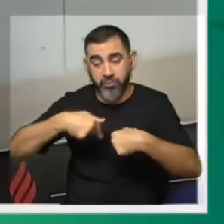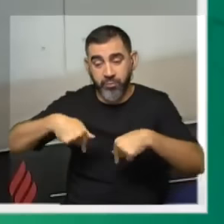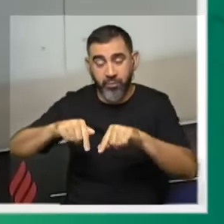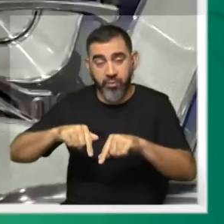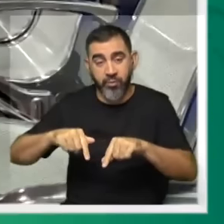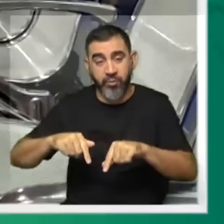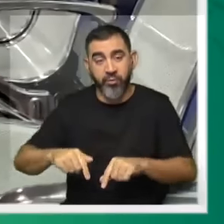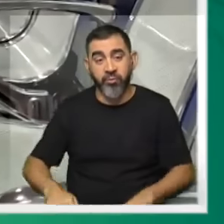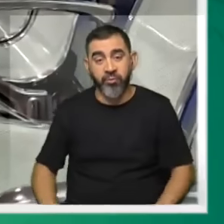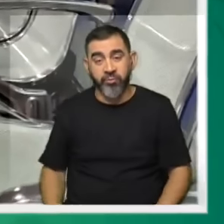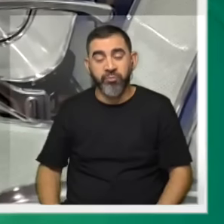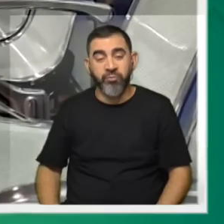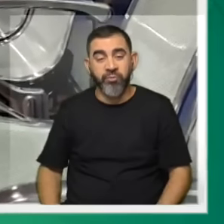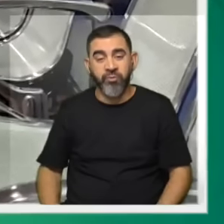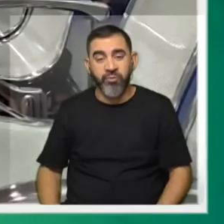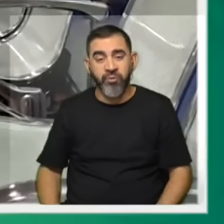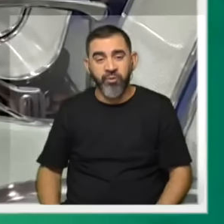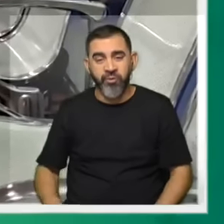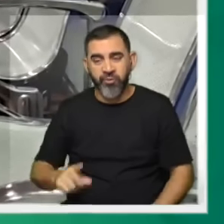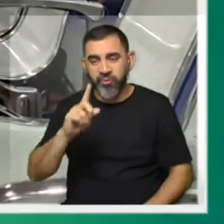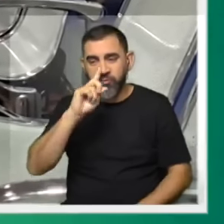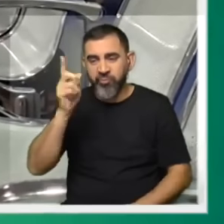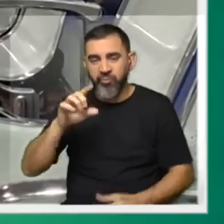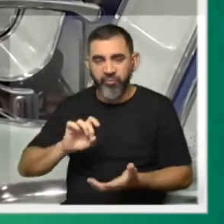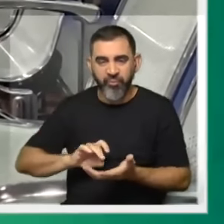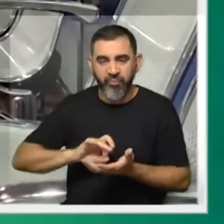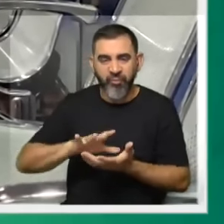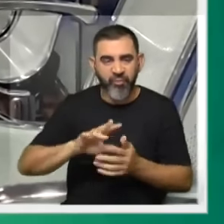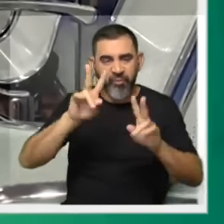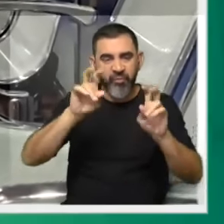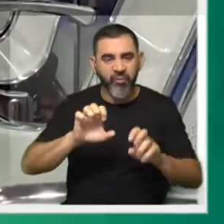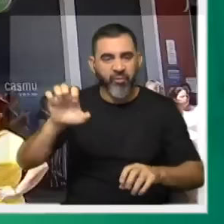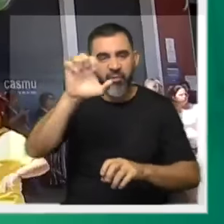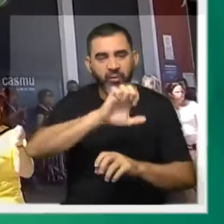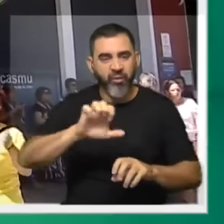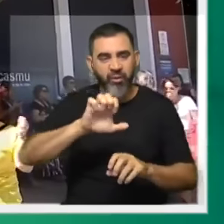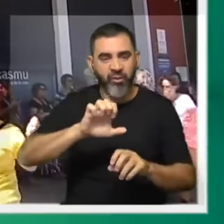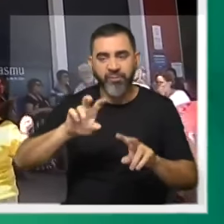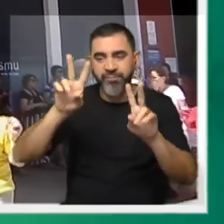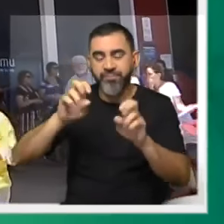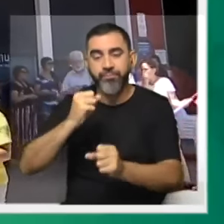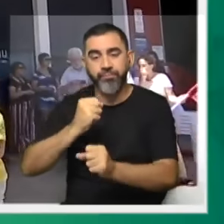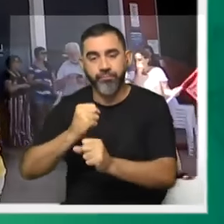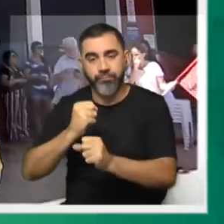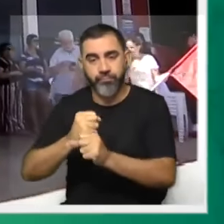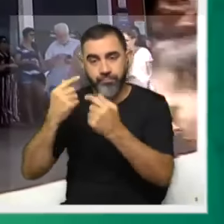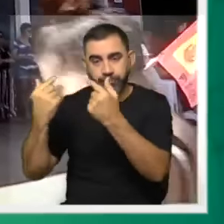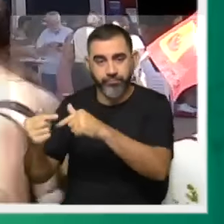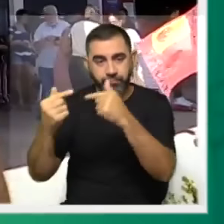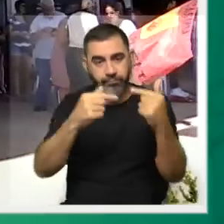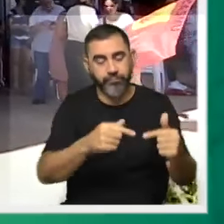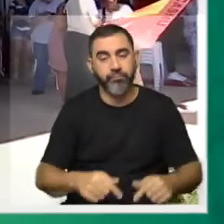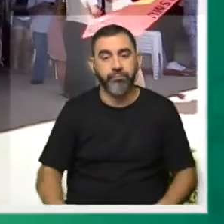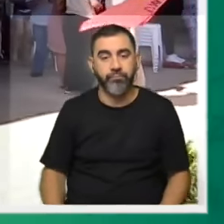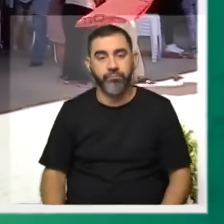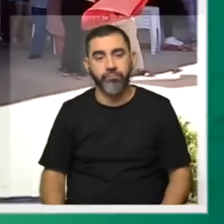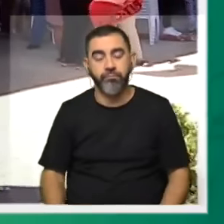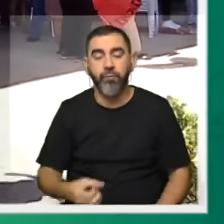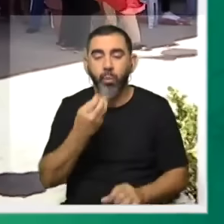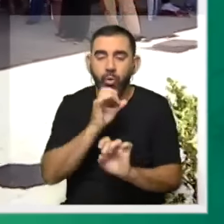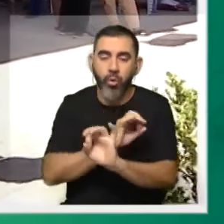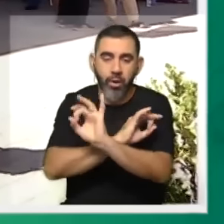esa transmisión este inmediata entre un tema empresarial en un tema laboral está claro está claro Está bueno aclararlo porque por